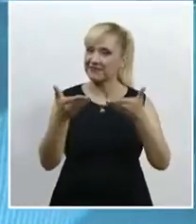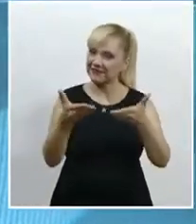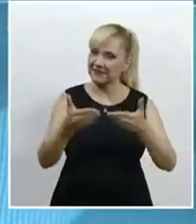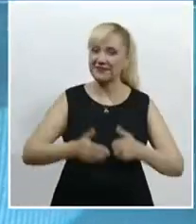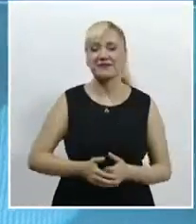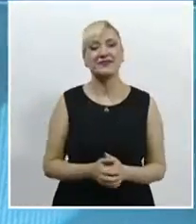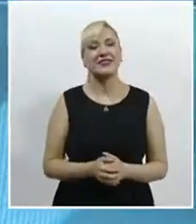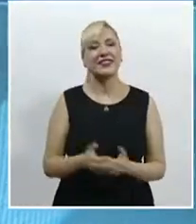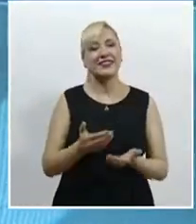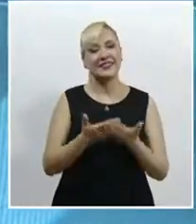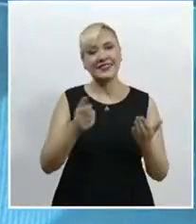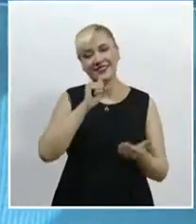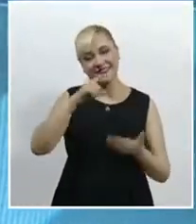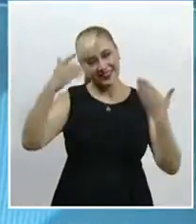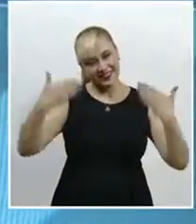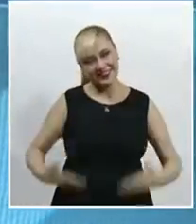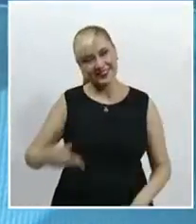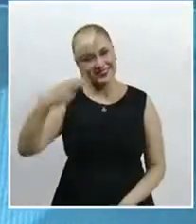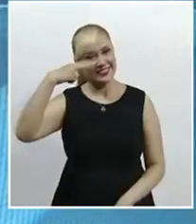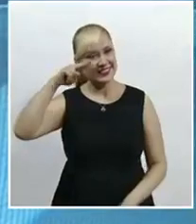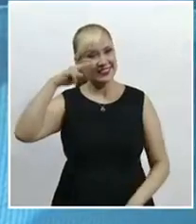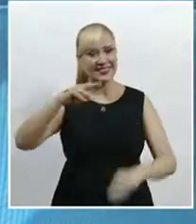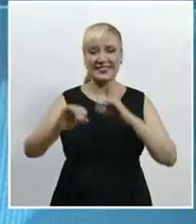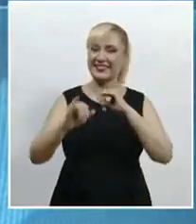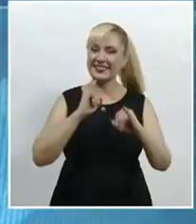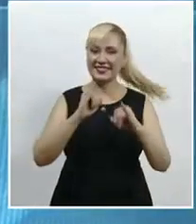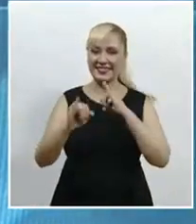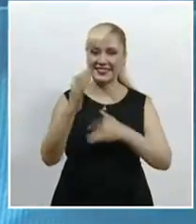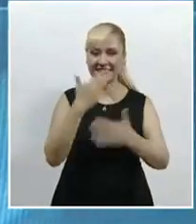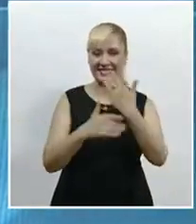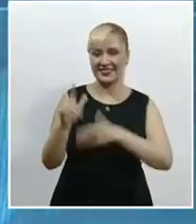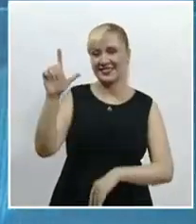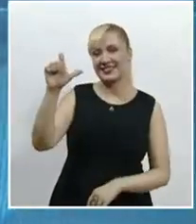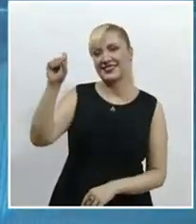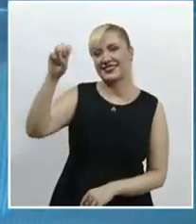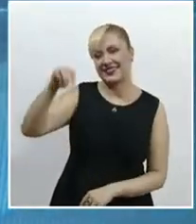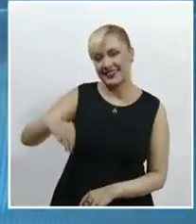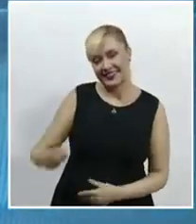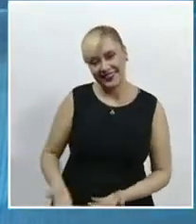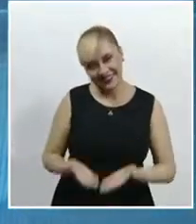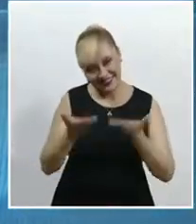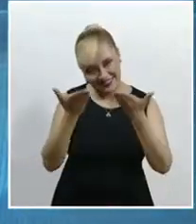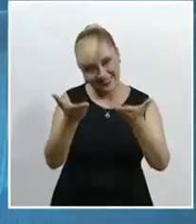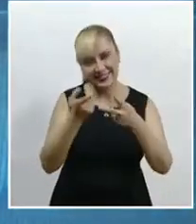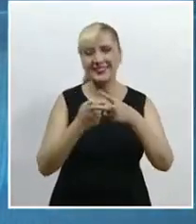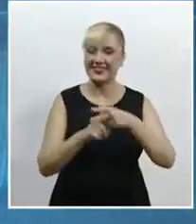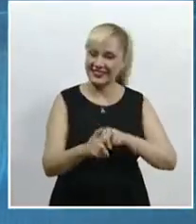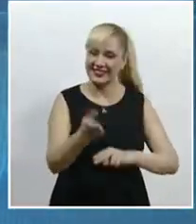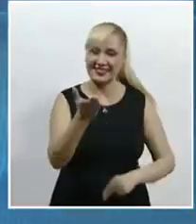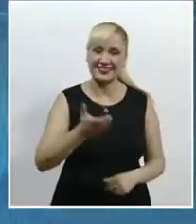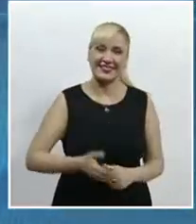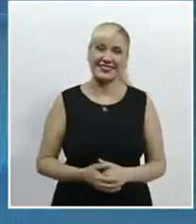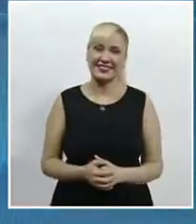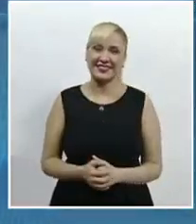Federación. Damos la bienvenida a Nidia Díaz, quien nos acompaña en la interpretación en lengua de señas mexicana.